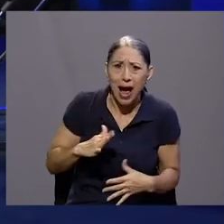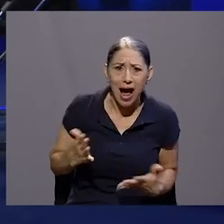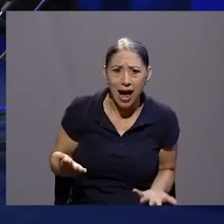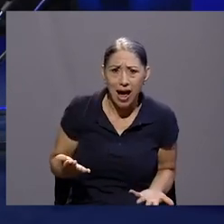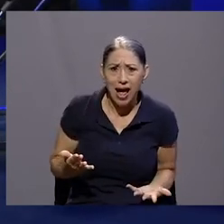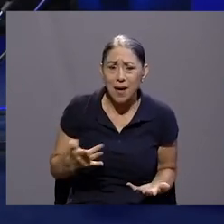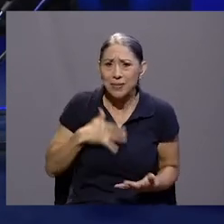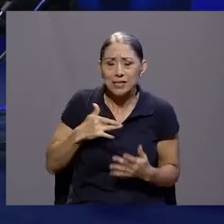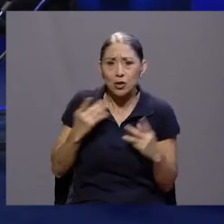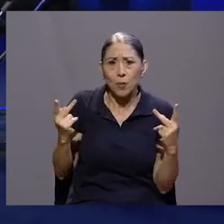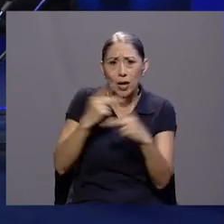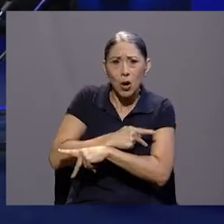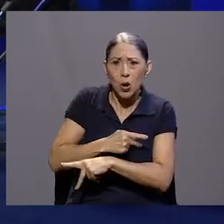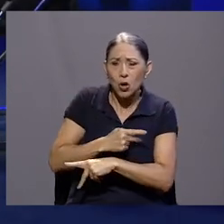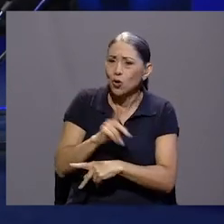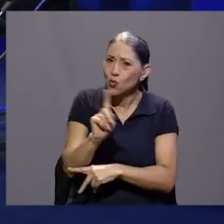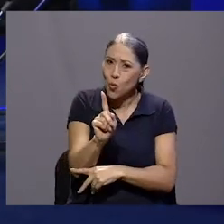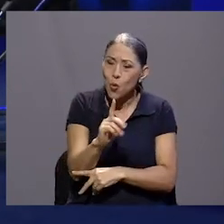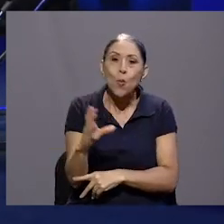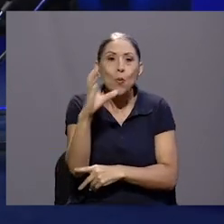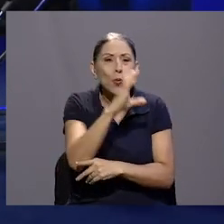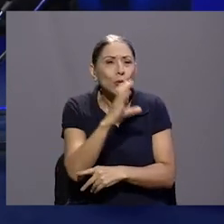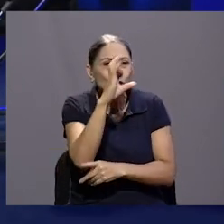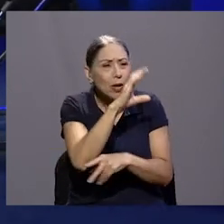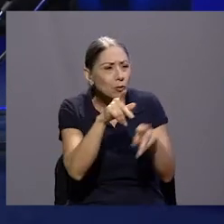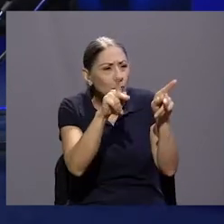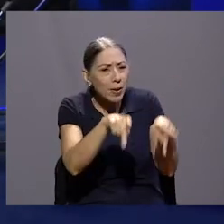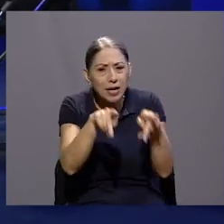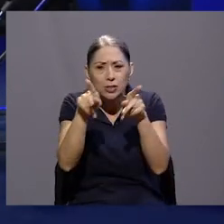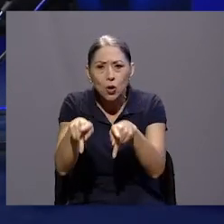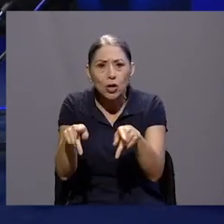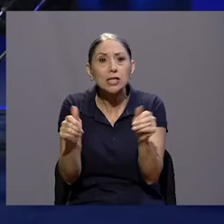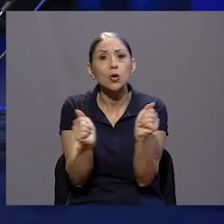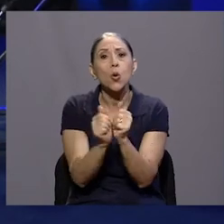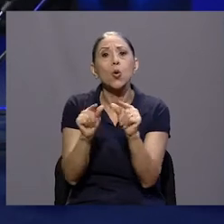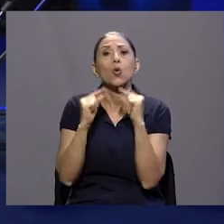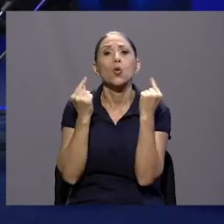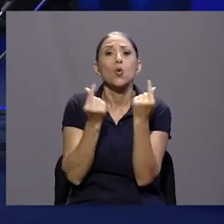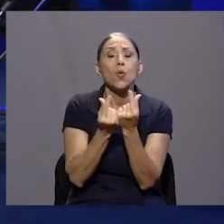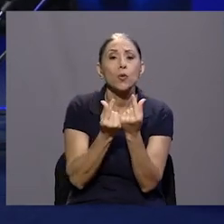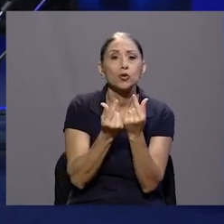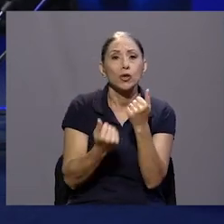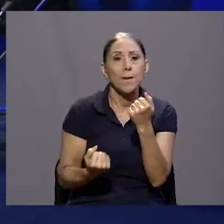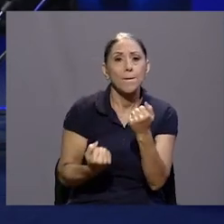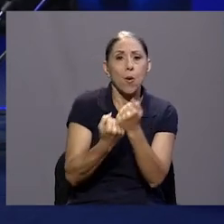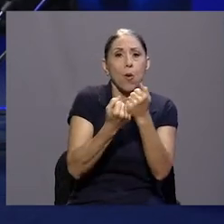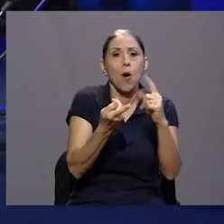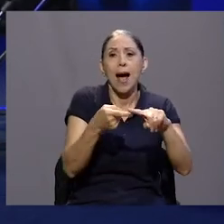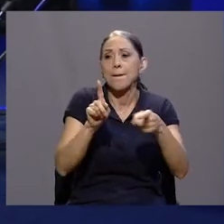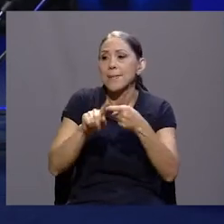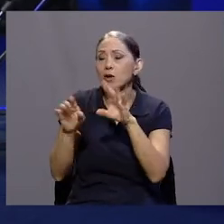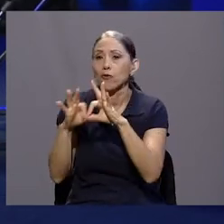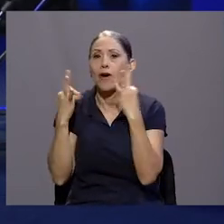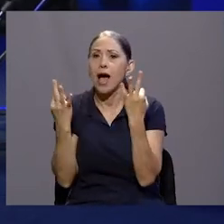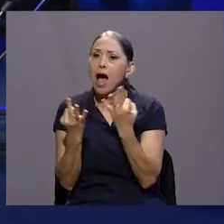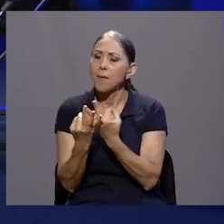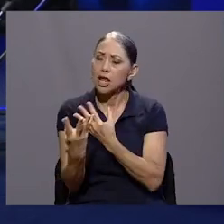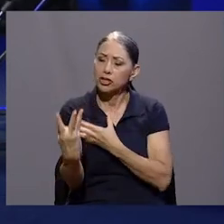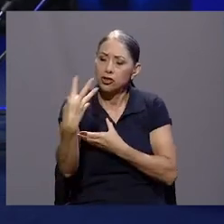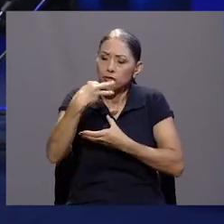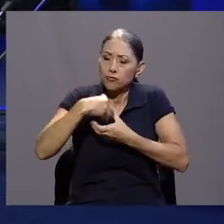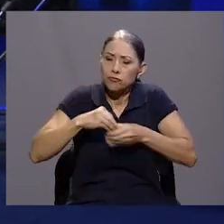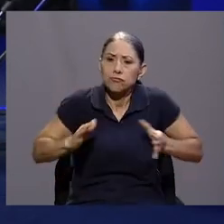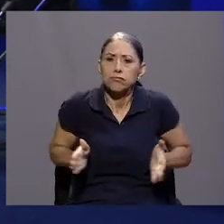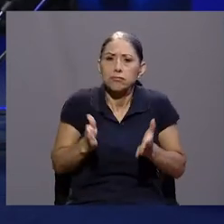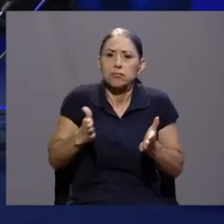entonces busquemos realmente en redes de apoyo amigos incluso familiares que nutran mi vida que yo pueda incluso comunicarme